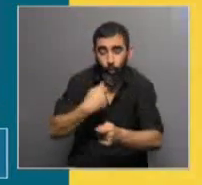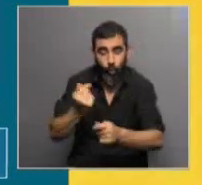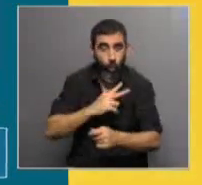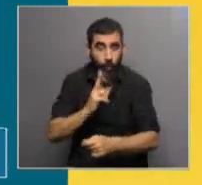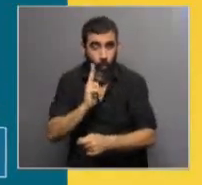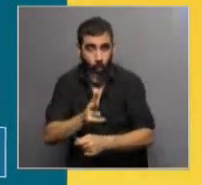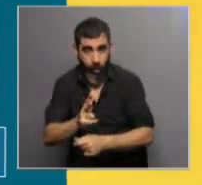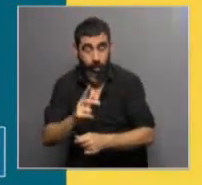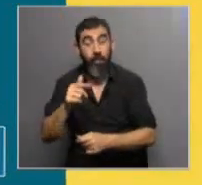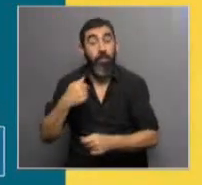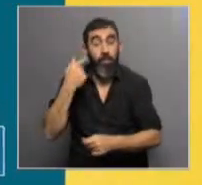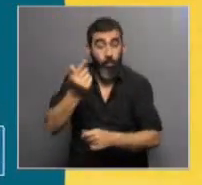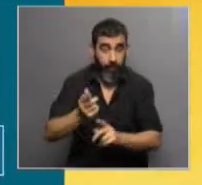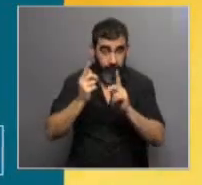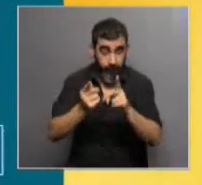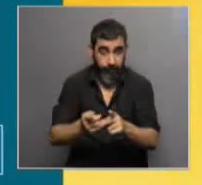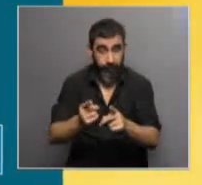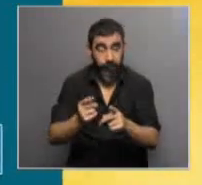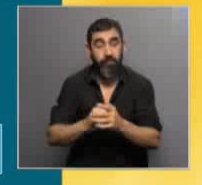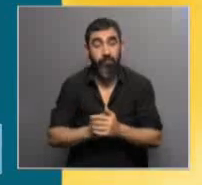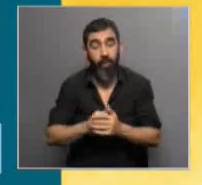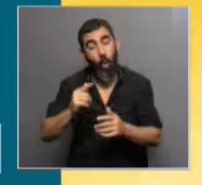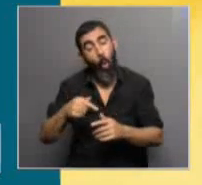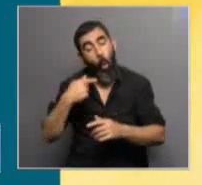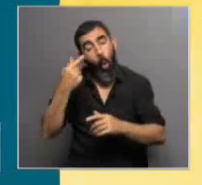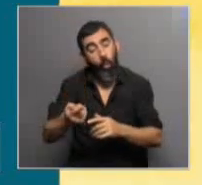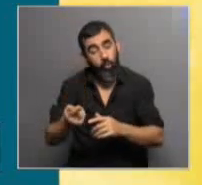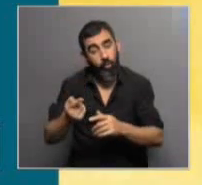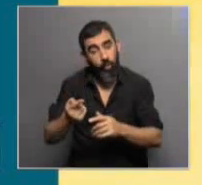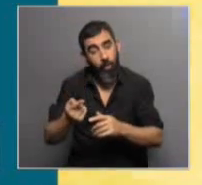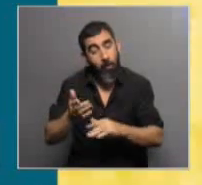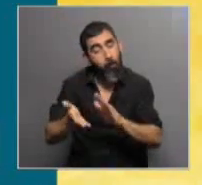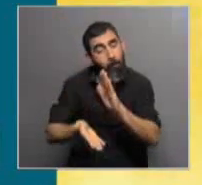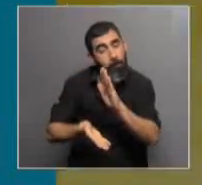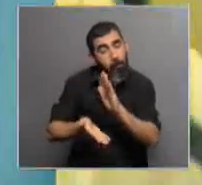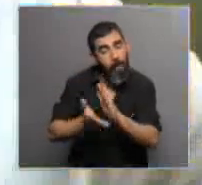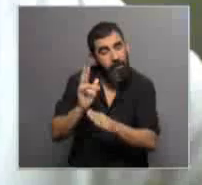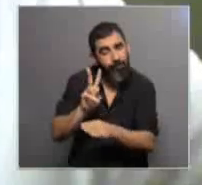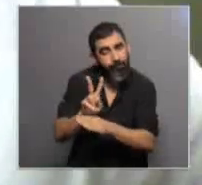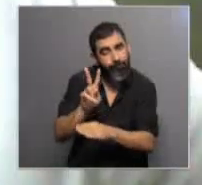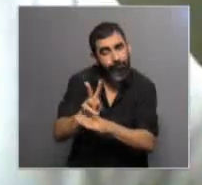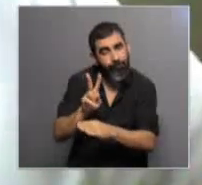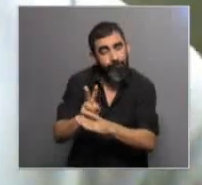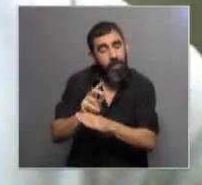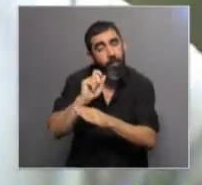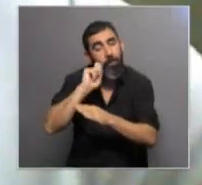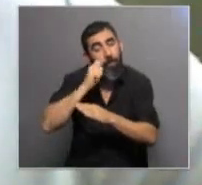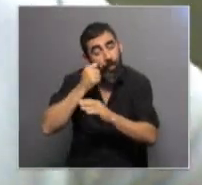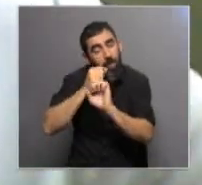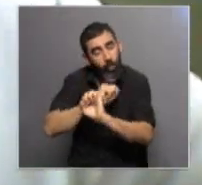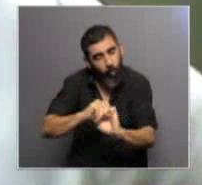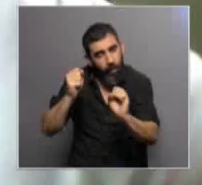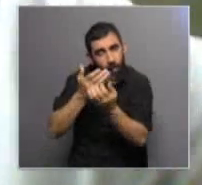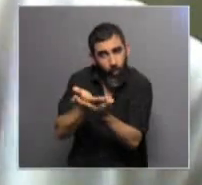adelante tenemos otro ciclo más restringido en el cual me gustaría si lo quisieran para